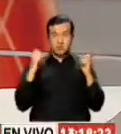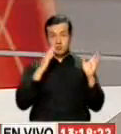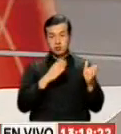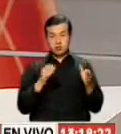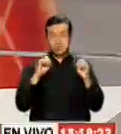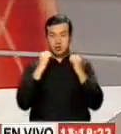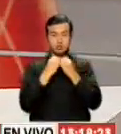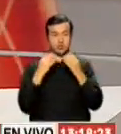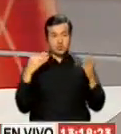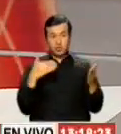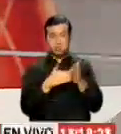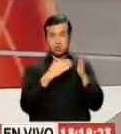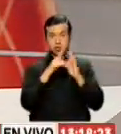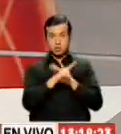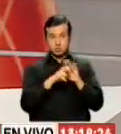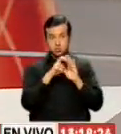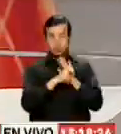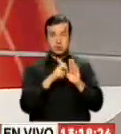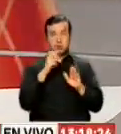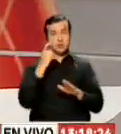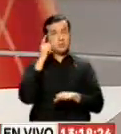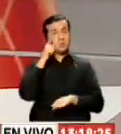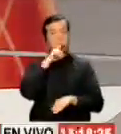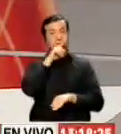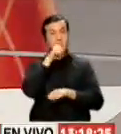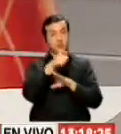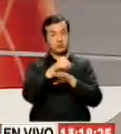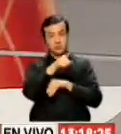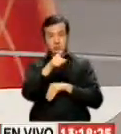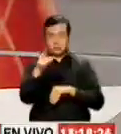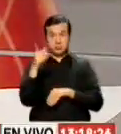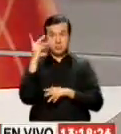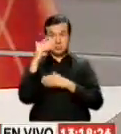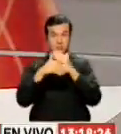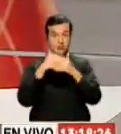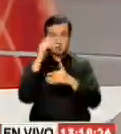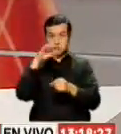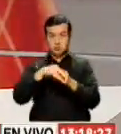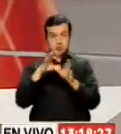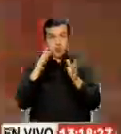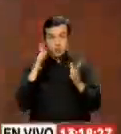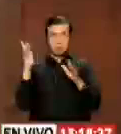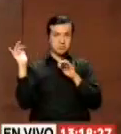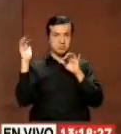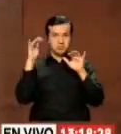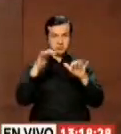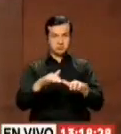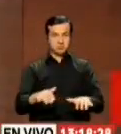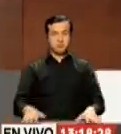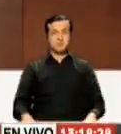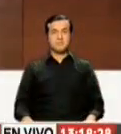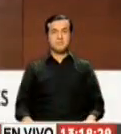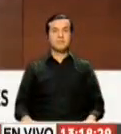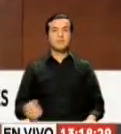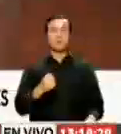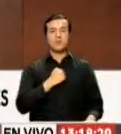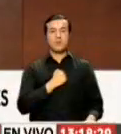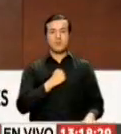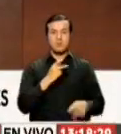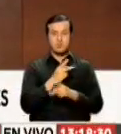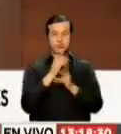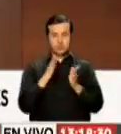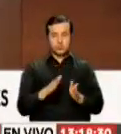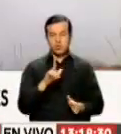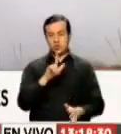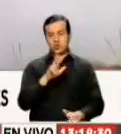Organizaciones opositoras a la minería hacen advertencias si no se desarrolla la misma. Es el propio consejero